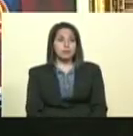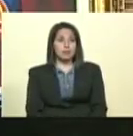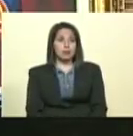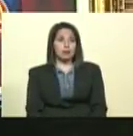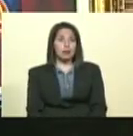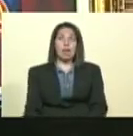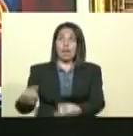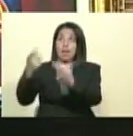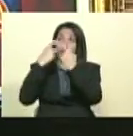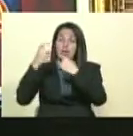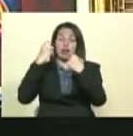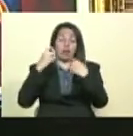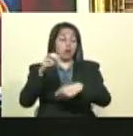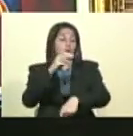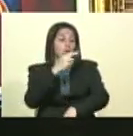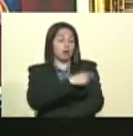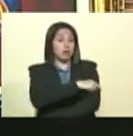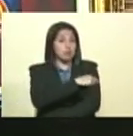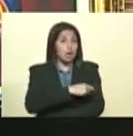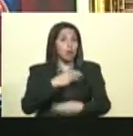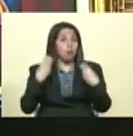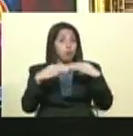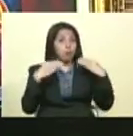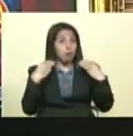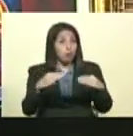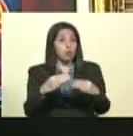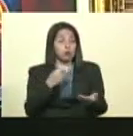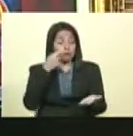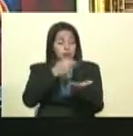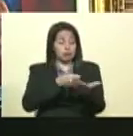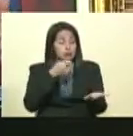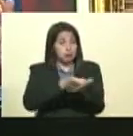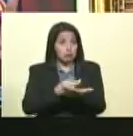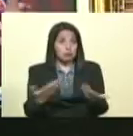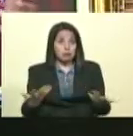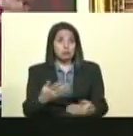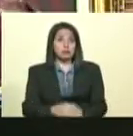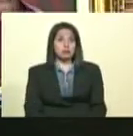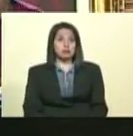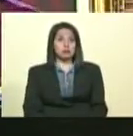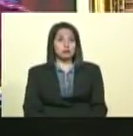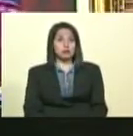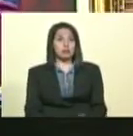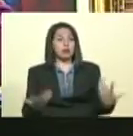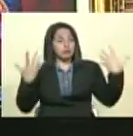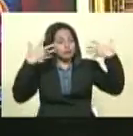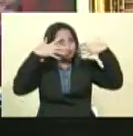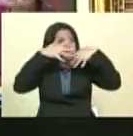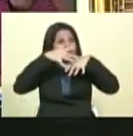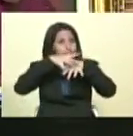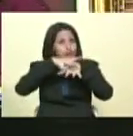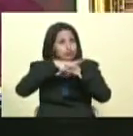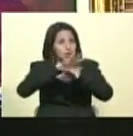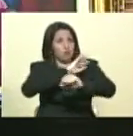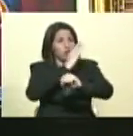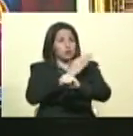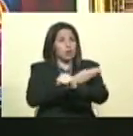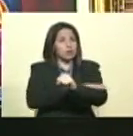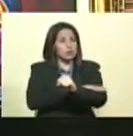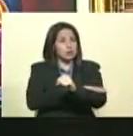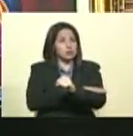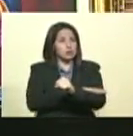Formados en universidades públicas, una inversión pública del país. Entonces tenemos que ir complementando eso, fortaleciendo